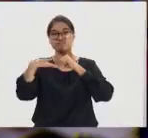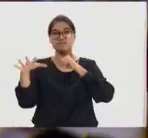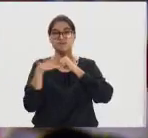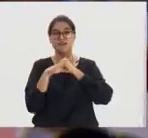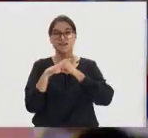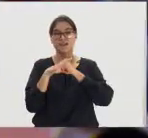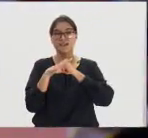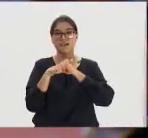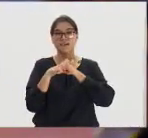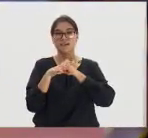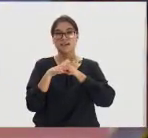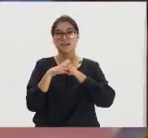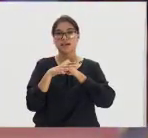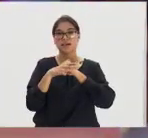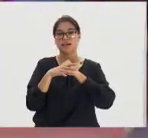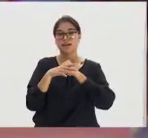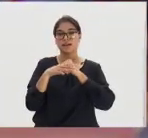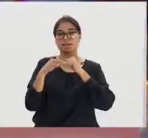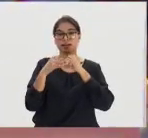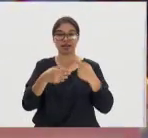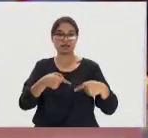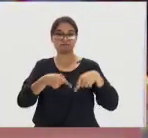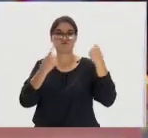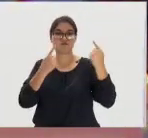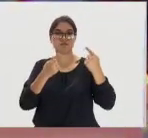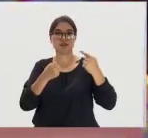de cólera con un gestor de tránsito,